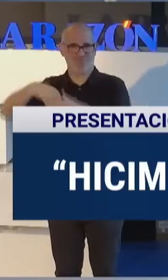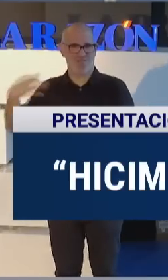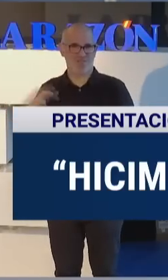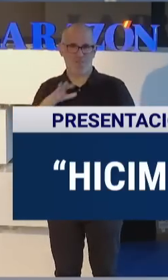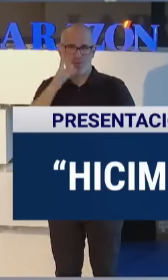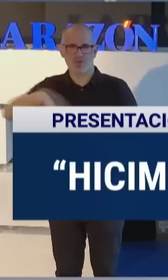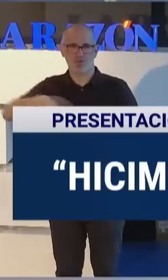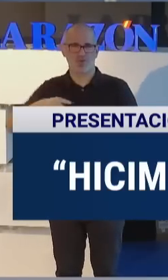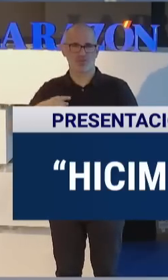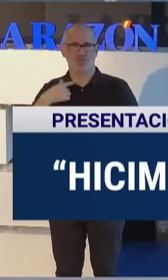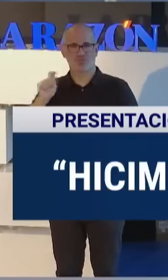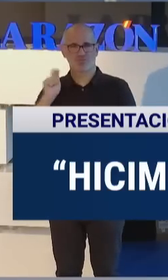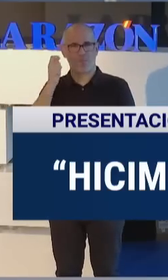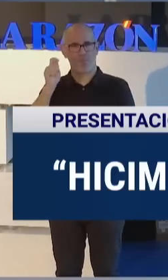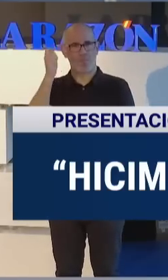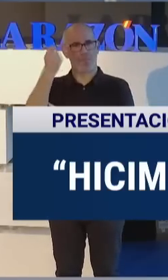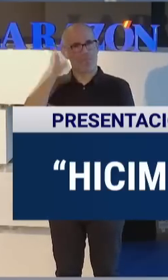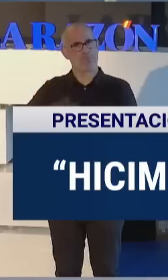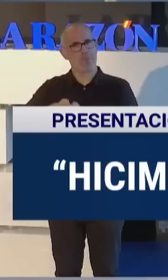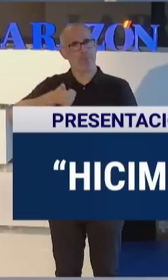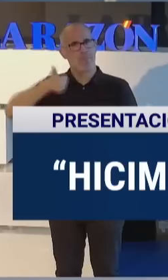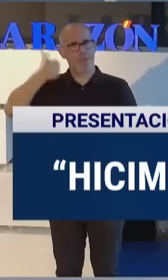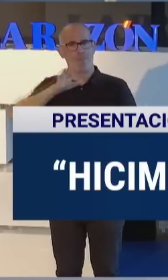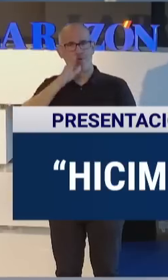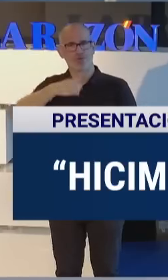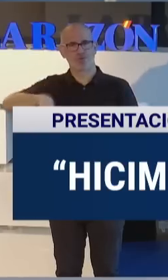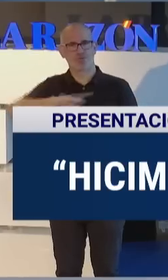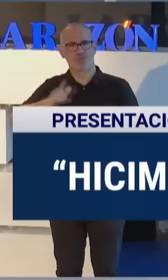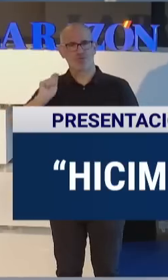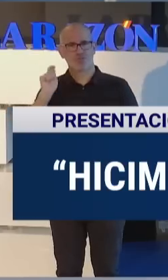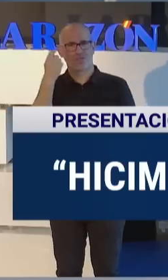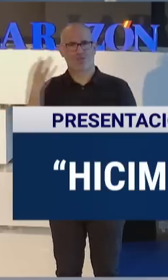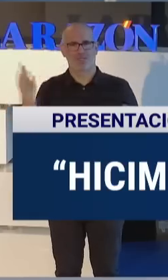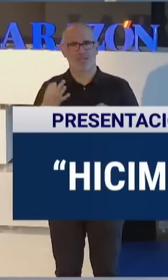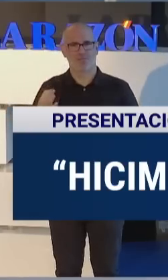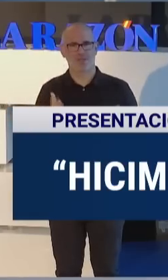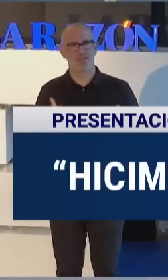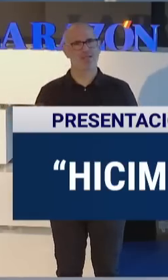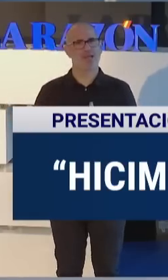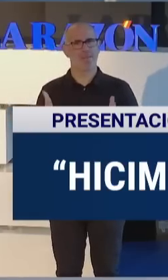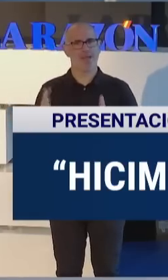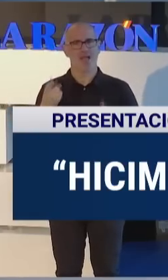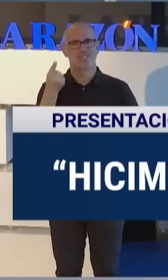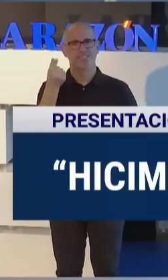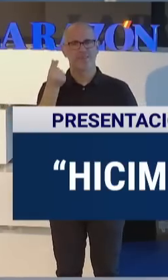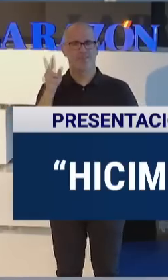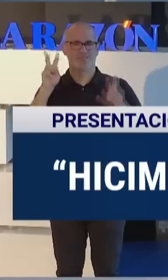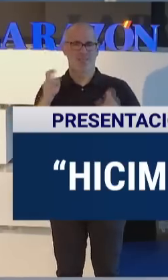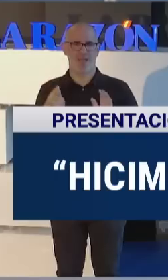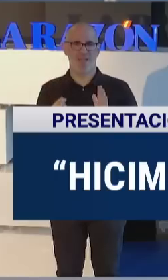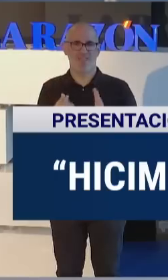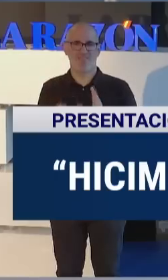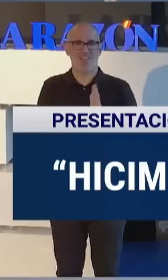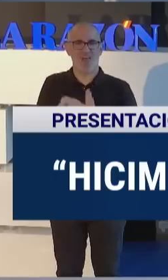todavía mucho más. Y bueno, y estamos logrando encaminar digamos, el tema de la inflación, digamos,